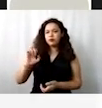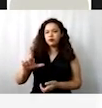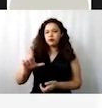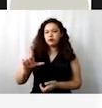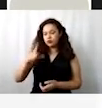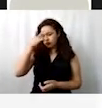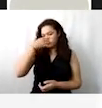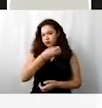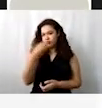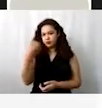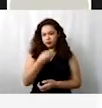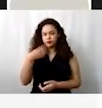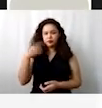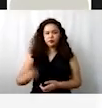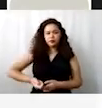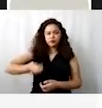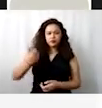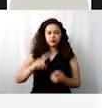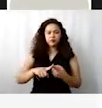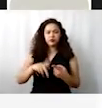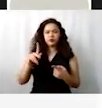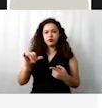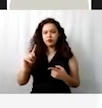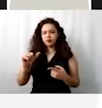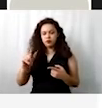los primeros, ¿no? Que fue la portada.